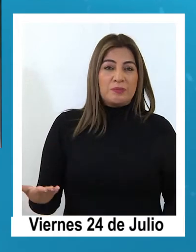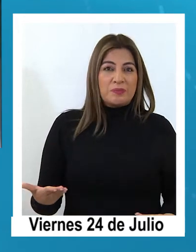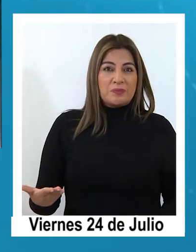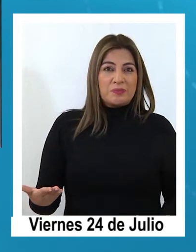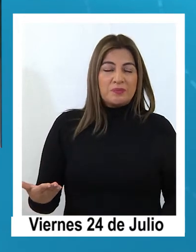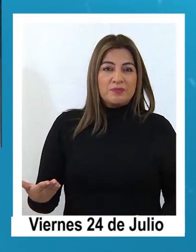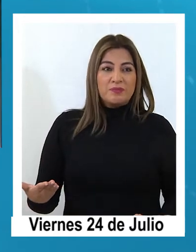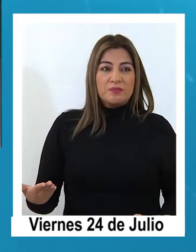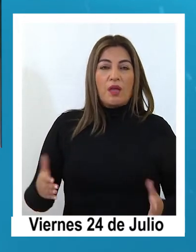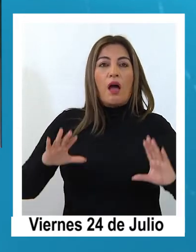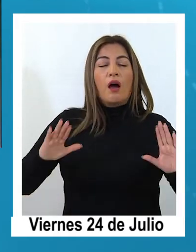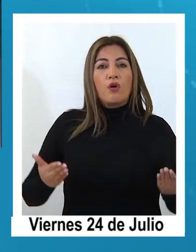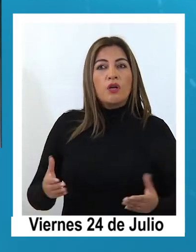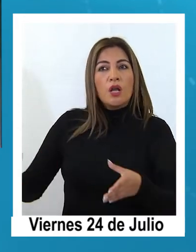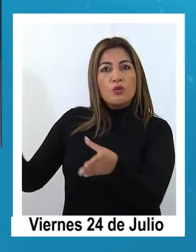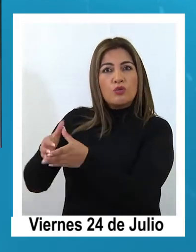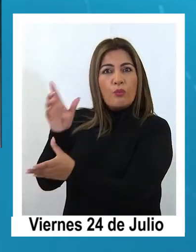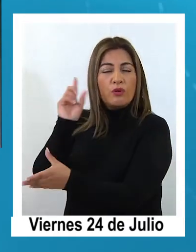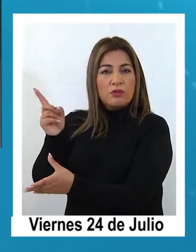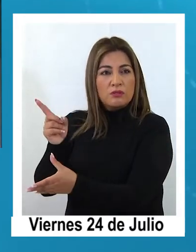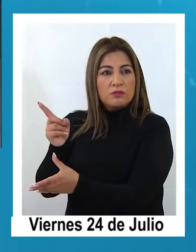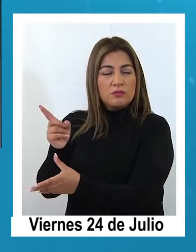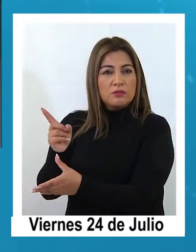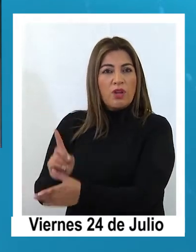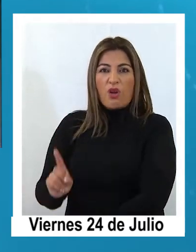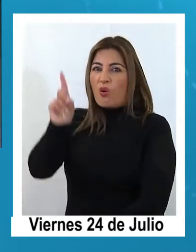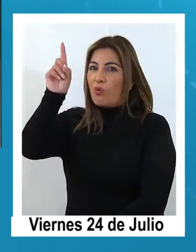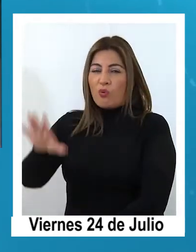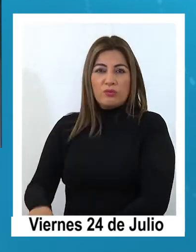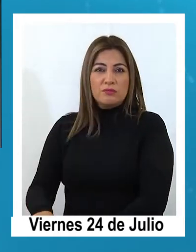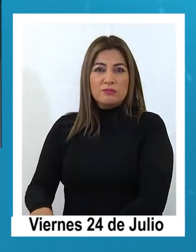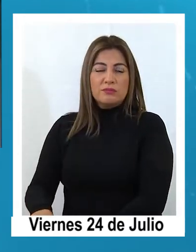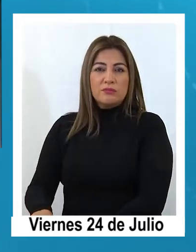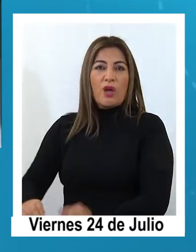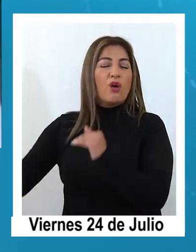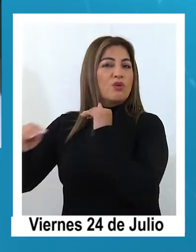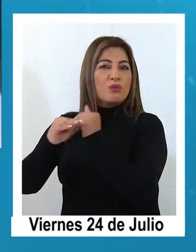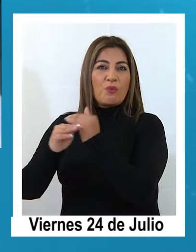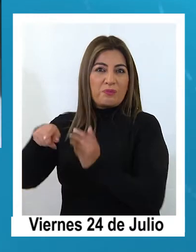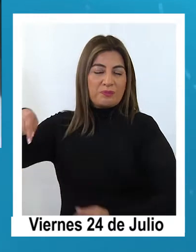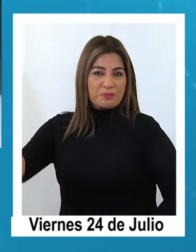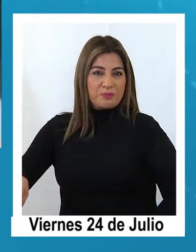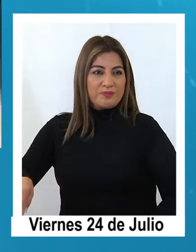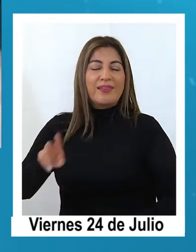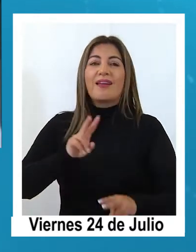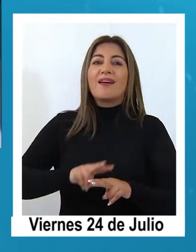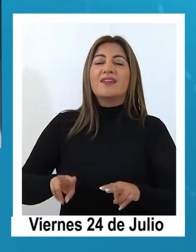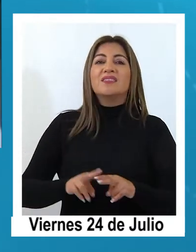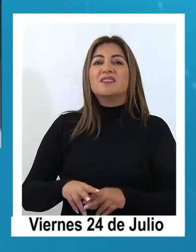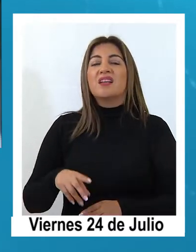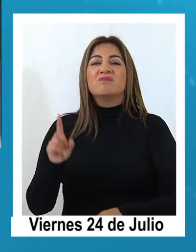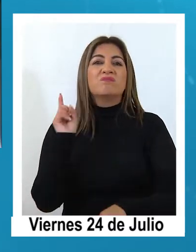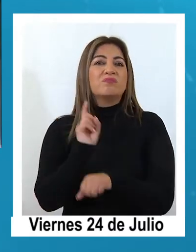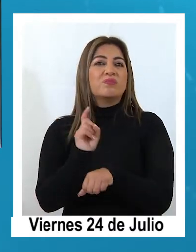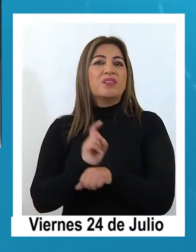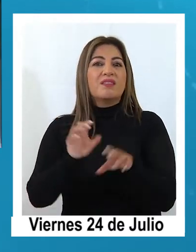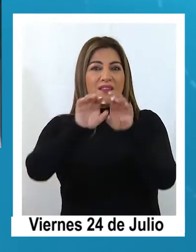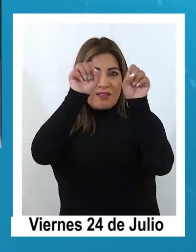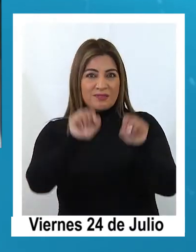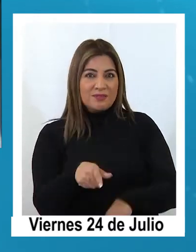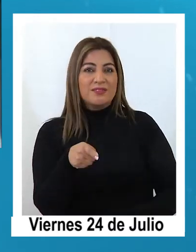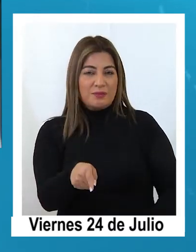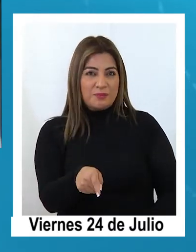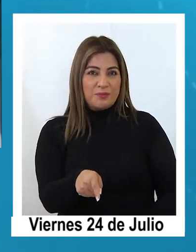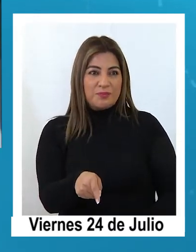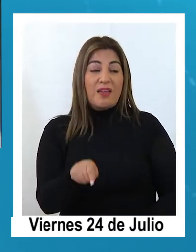Y ahora la derecha no es monolítica ni es uniforme a la hora de poder hacer críticas a lo que es el sistema.